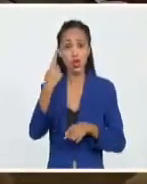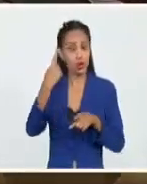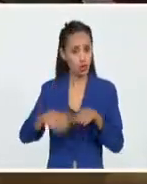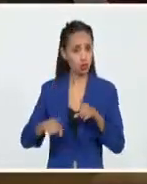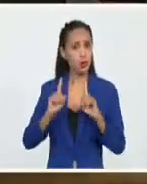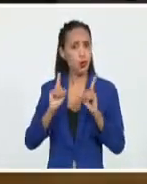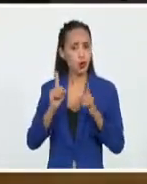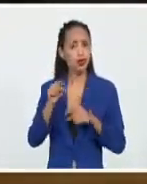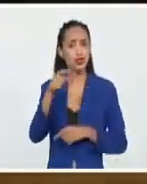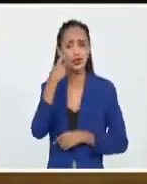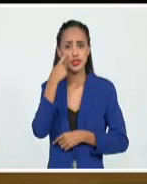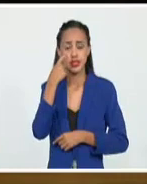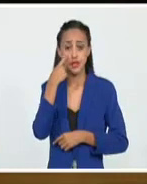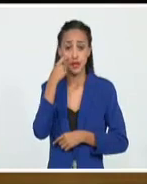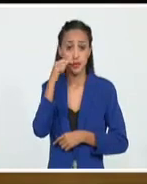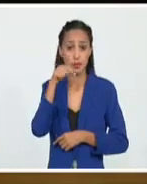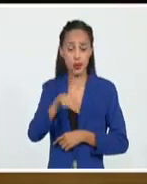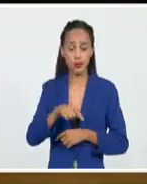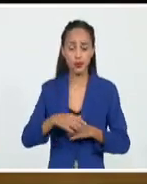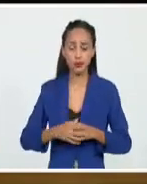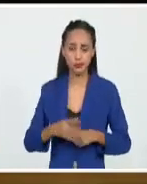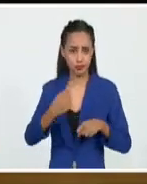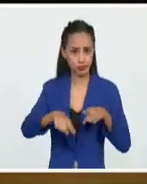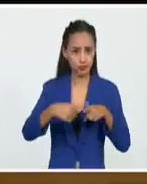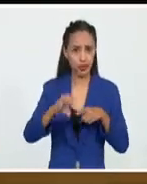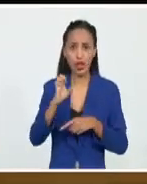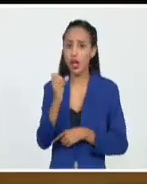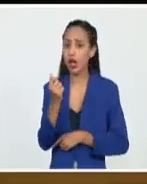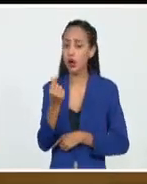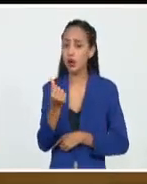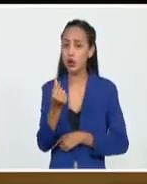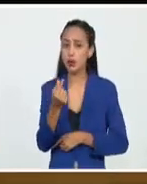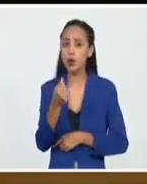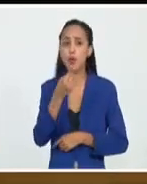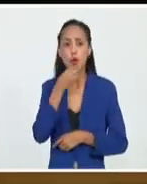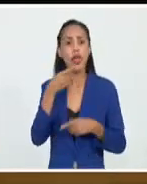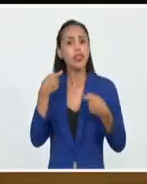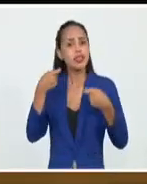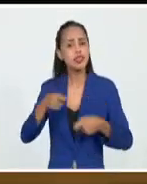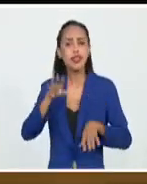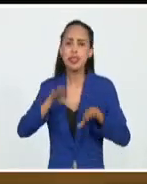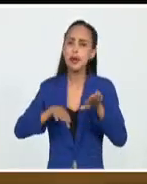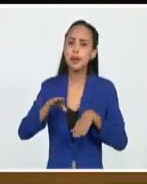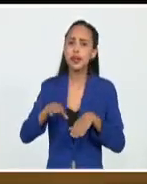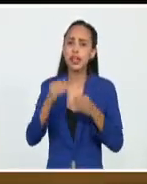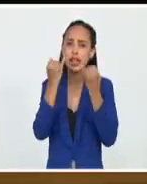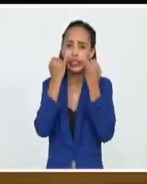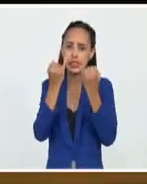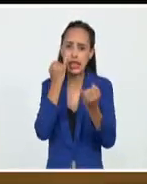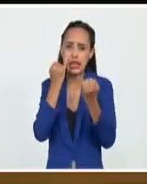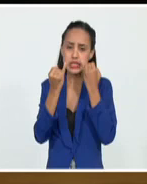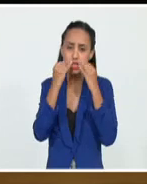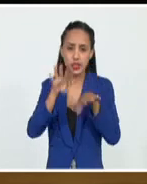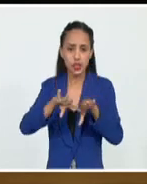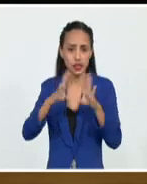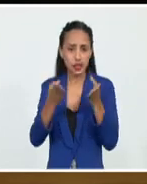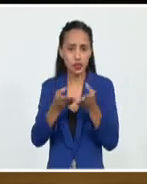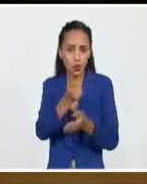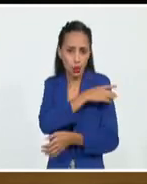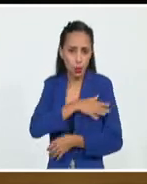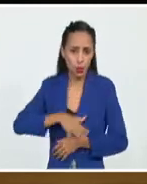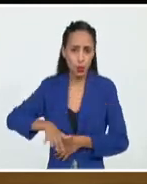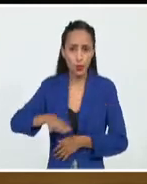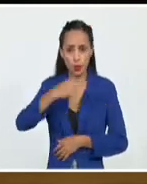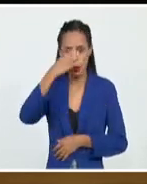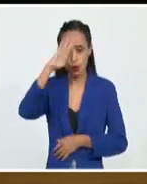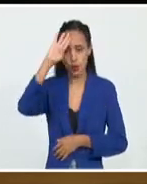los actores económicos a adoptar decisiones de acuerdo con los intereses de toda la sociedad. Como